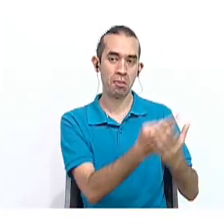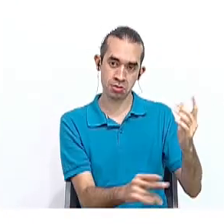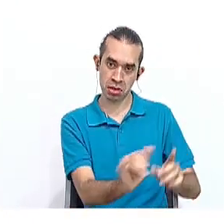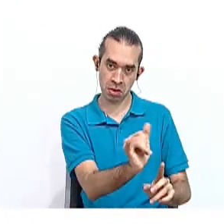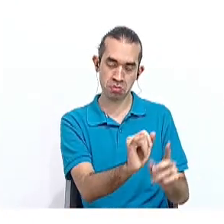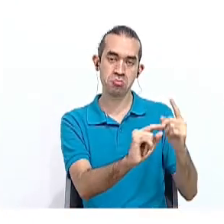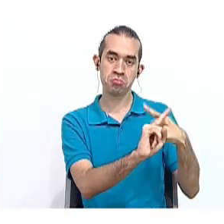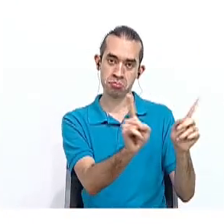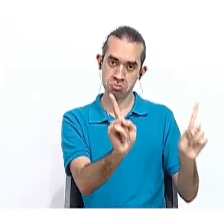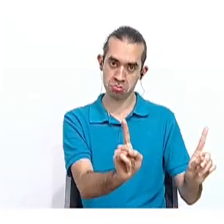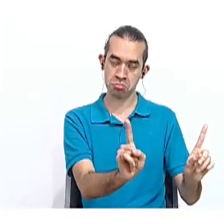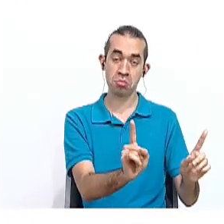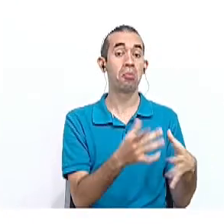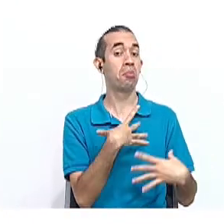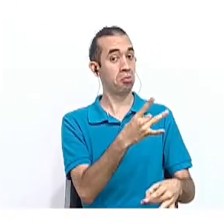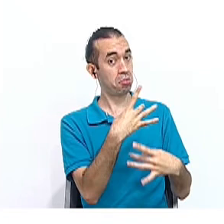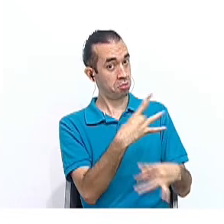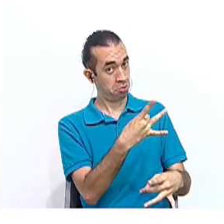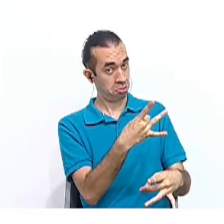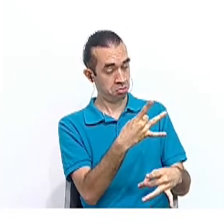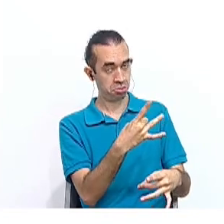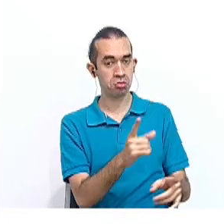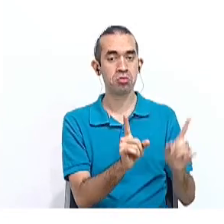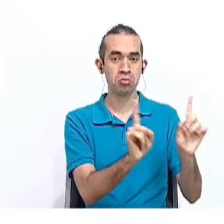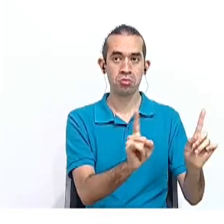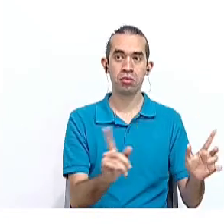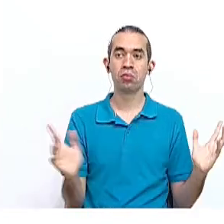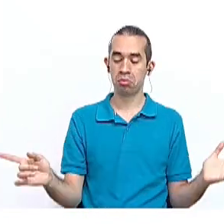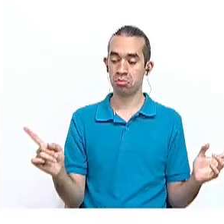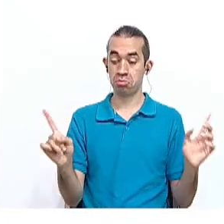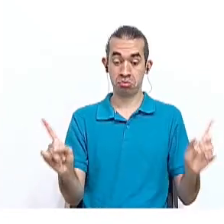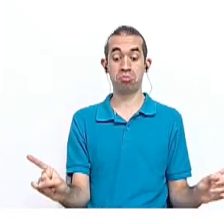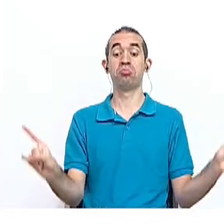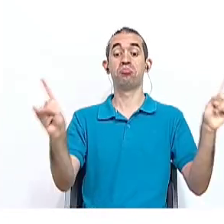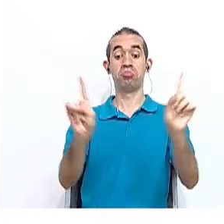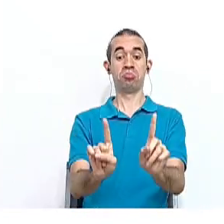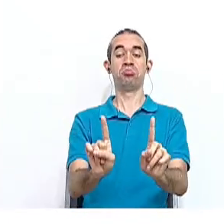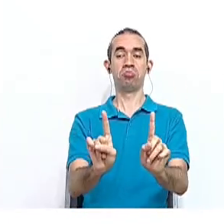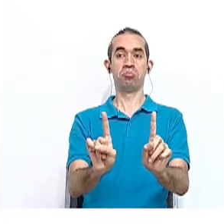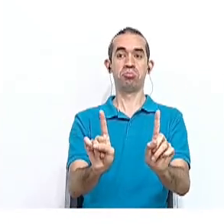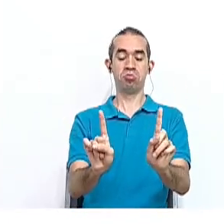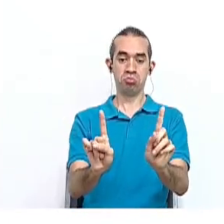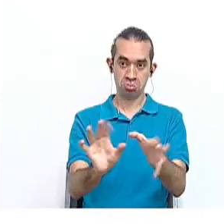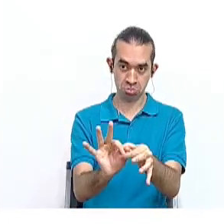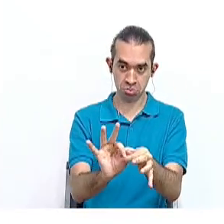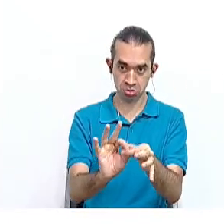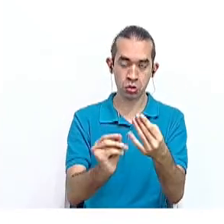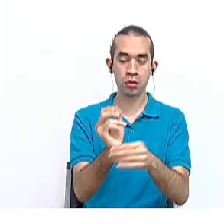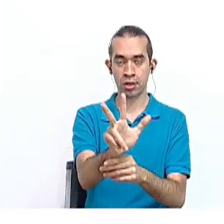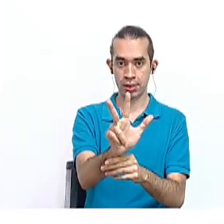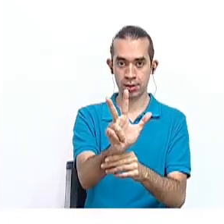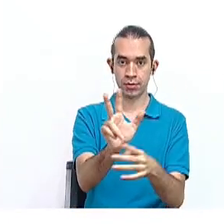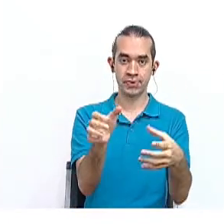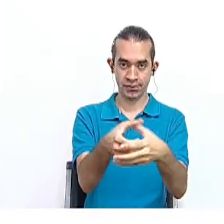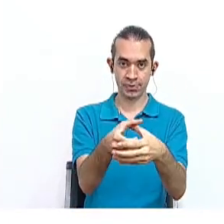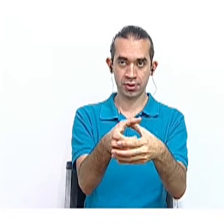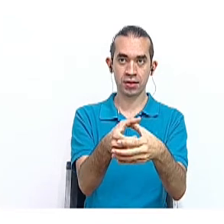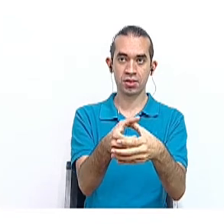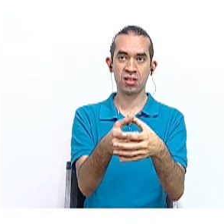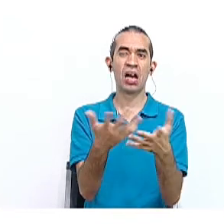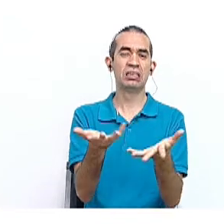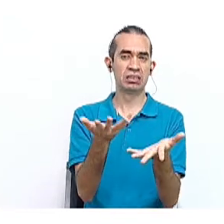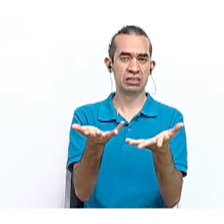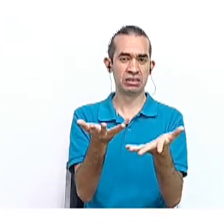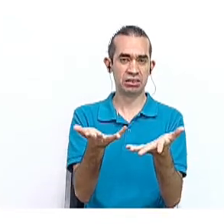características. Interesante. De estas dos familias se da una tercera unión identificada con el número 3. ¿Qué podemos destacar